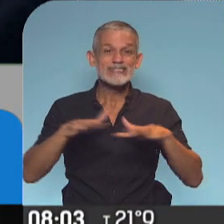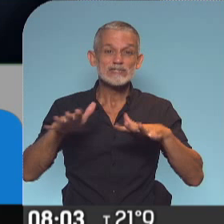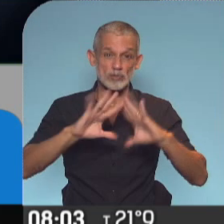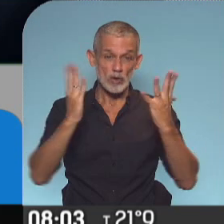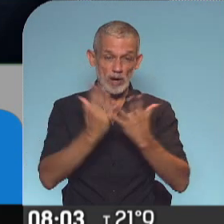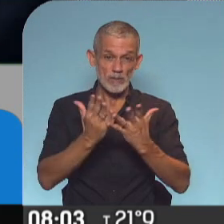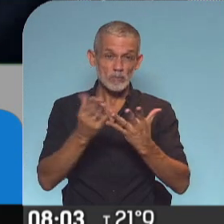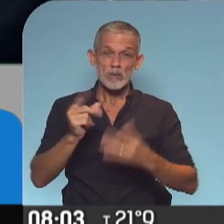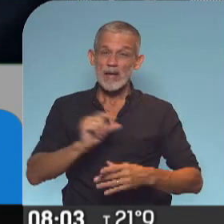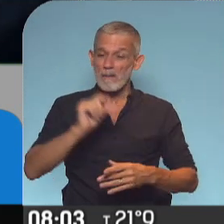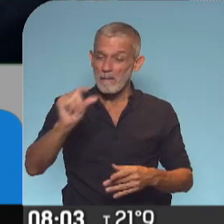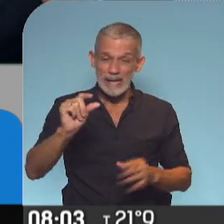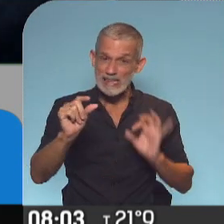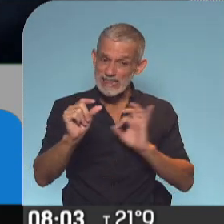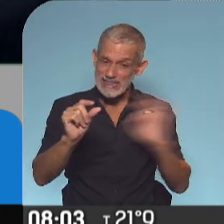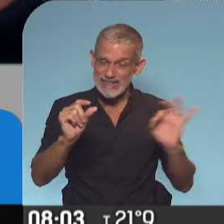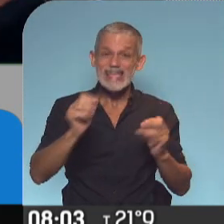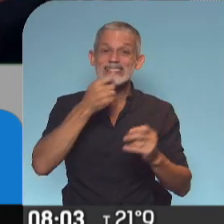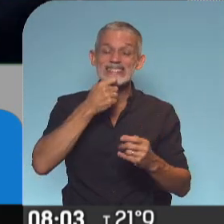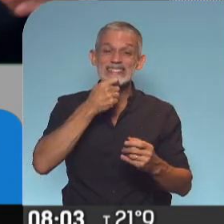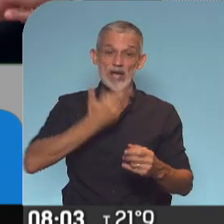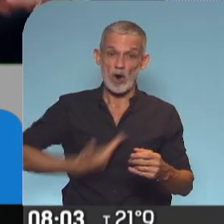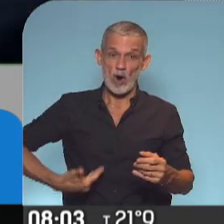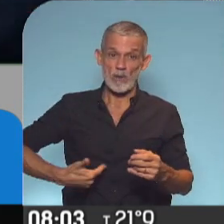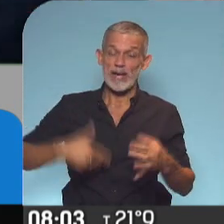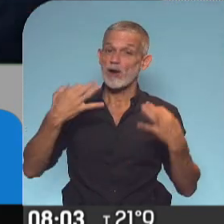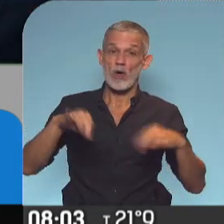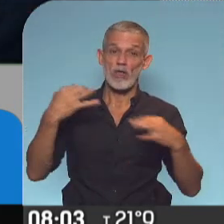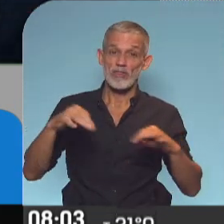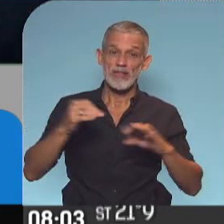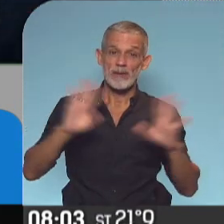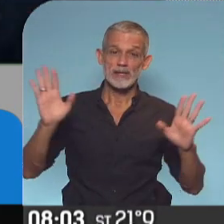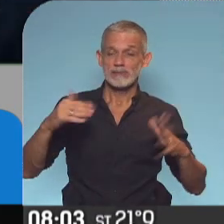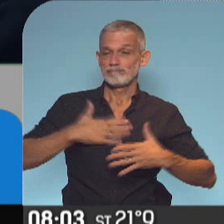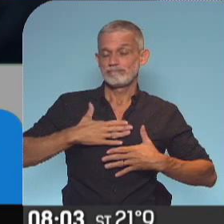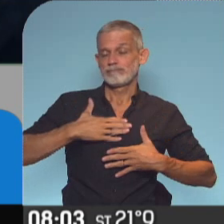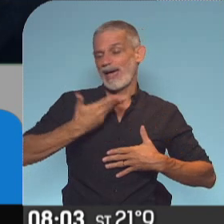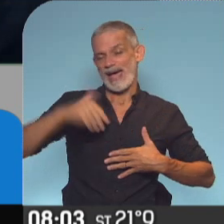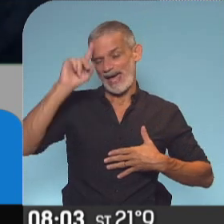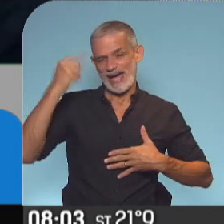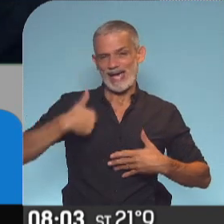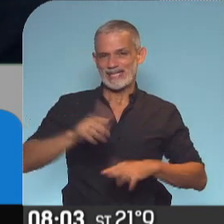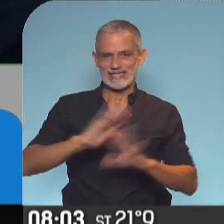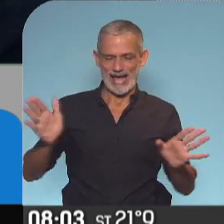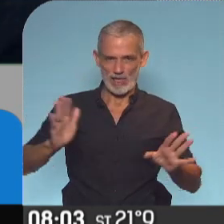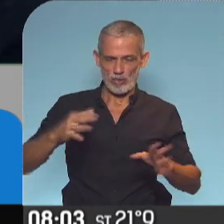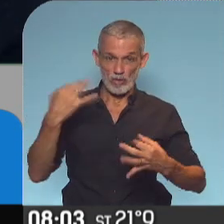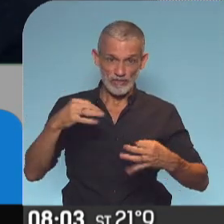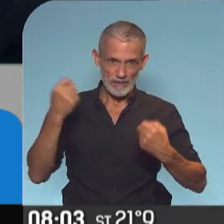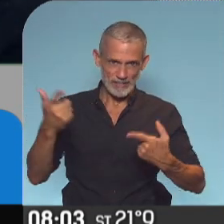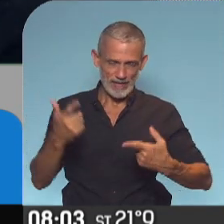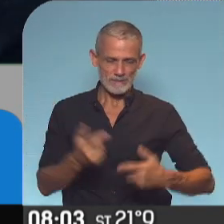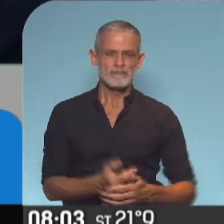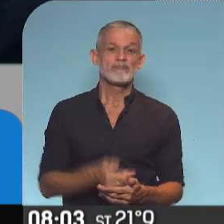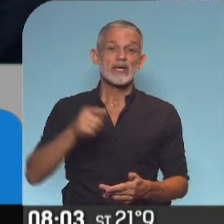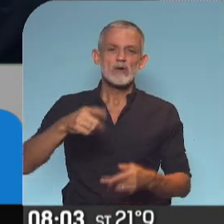se presta ni un centavo si el gobierno no declina la inmunidad soberana del Estado. Ahora, en este caso, respecto a